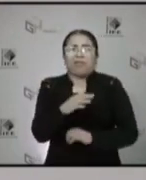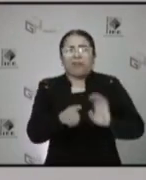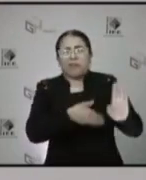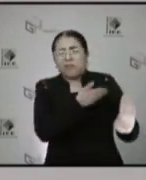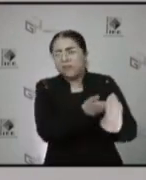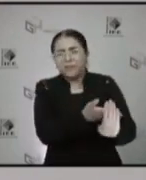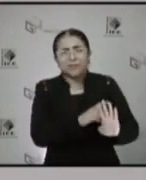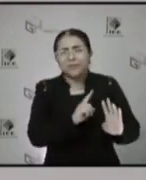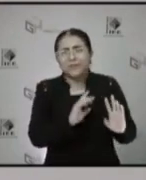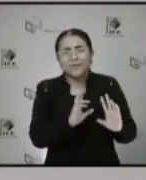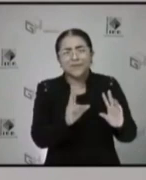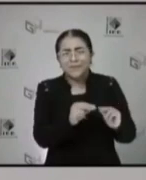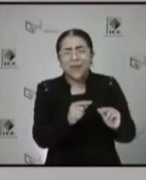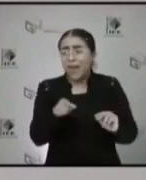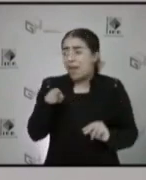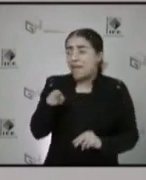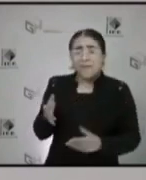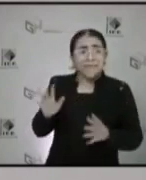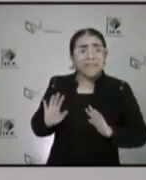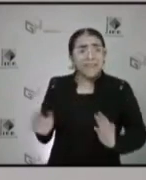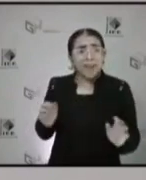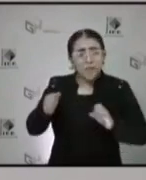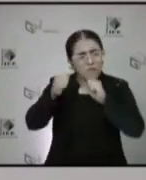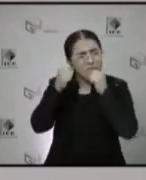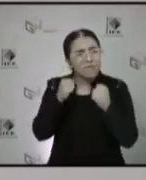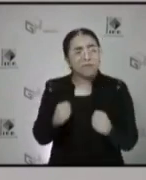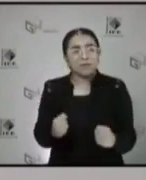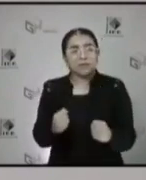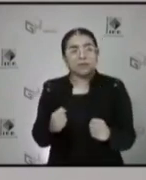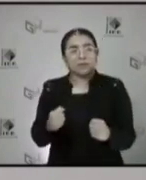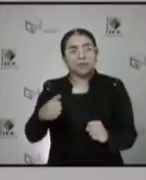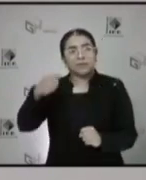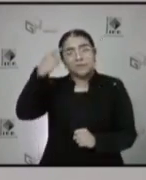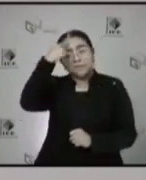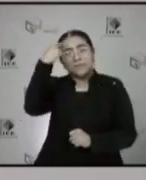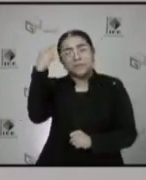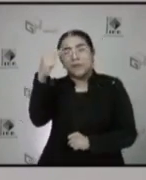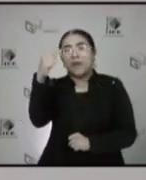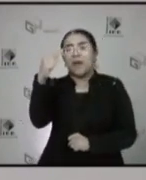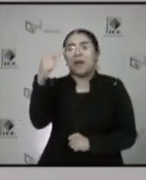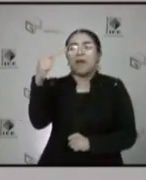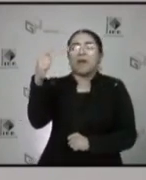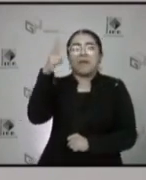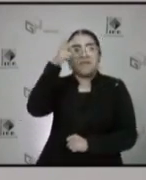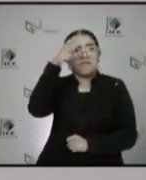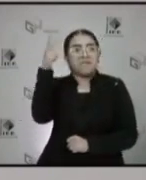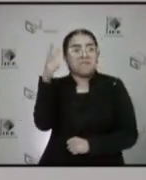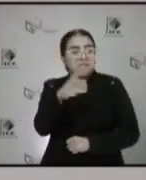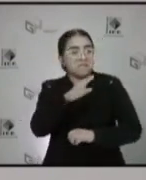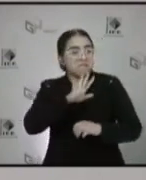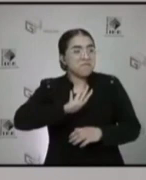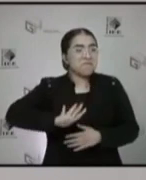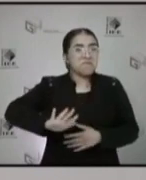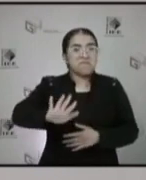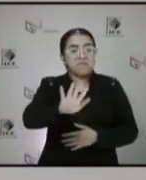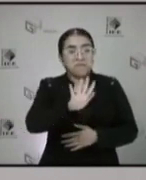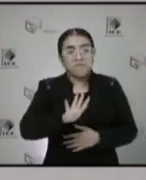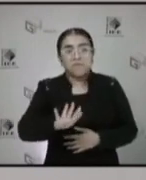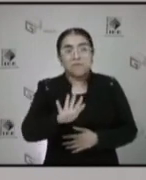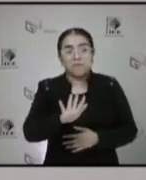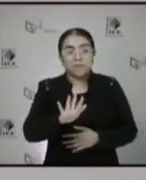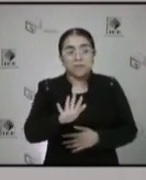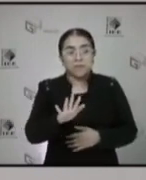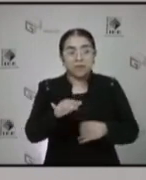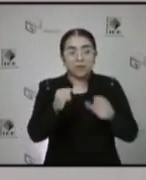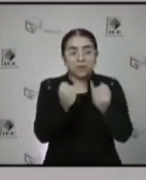está, y va a generar una fuerza tremenda de actividad en todo Hidalgo, y además